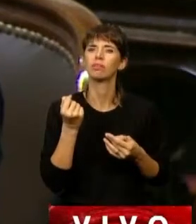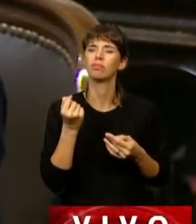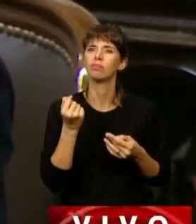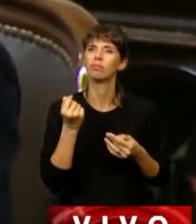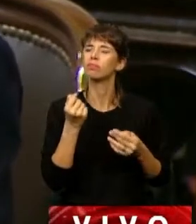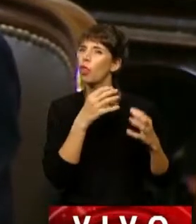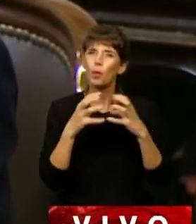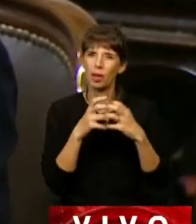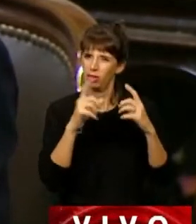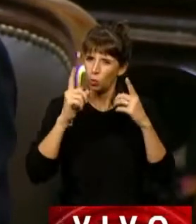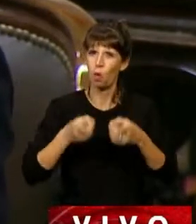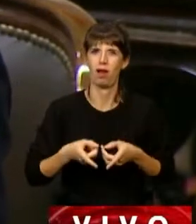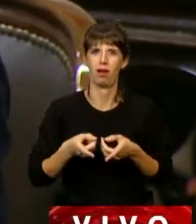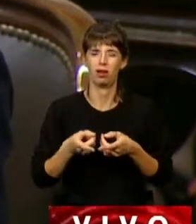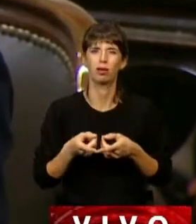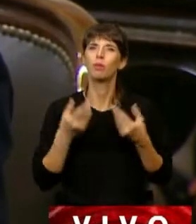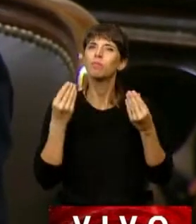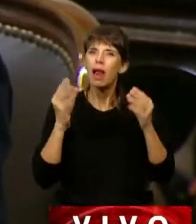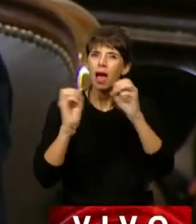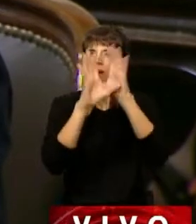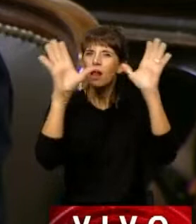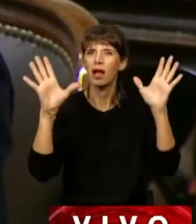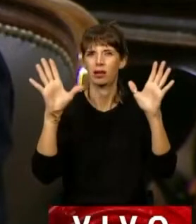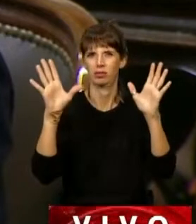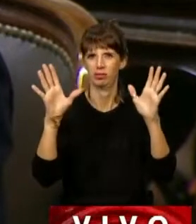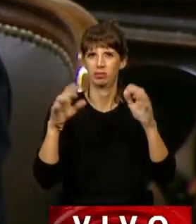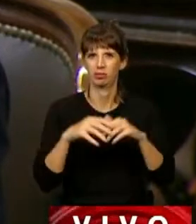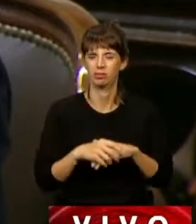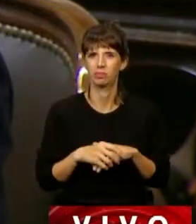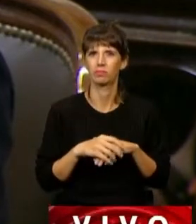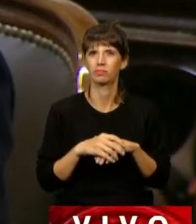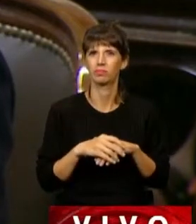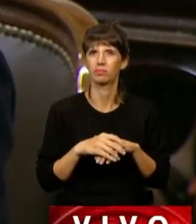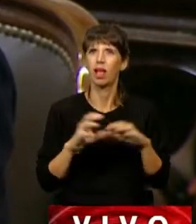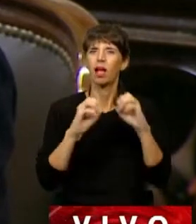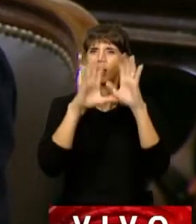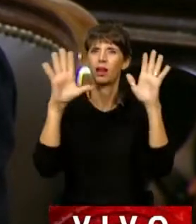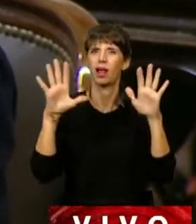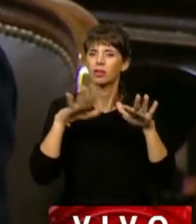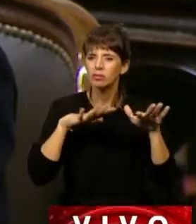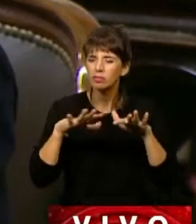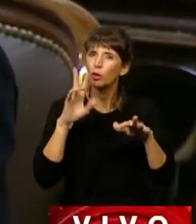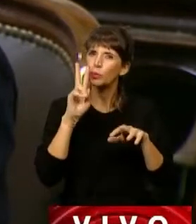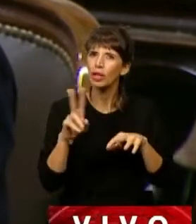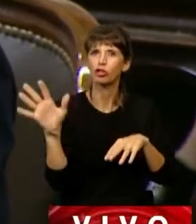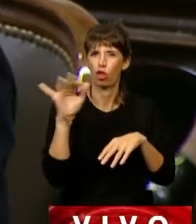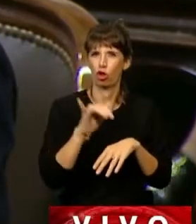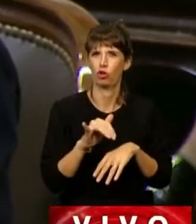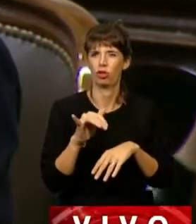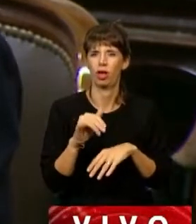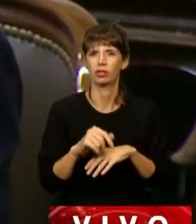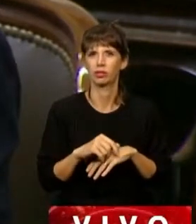ir pudiendo debatir esto justamente para aclarar situaciones que todos los días vemos y que efectivamente